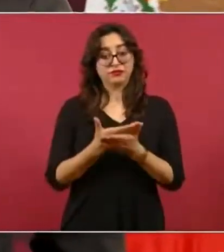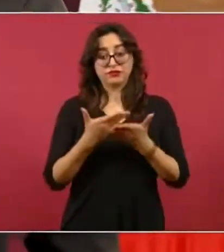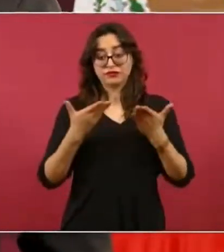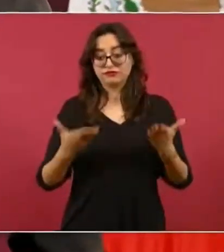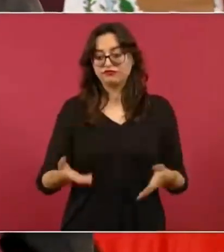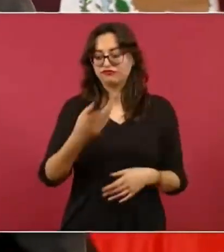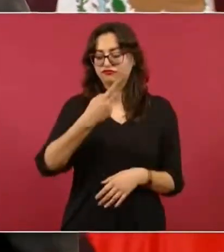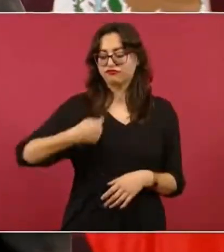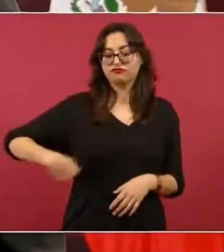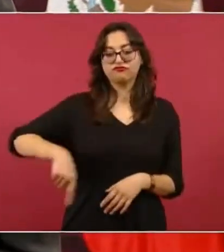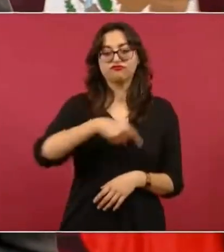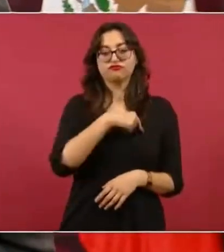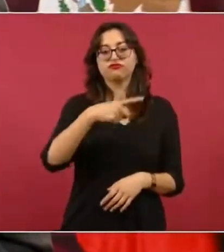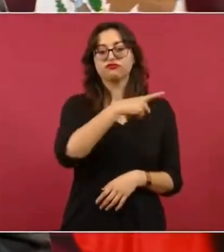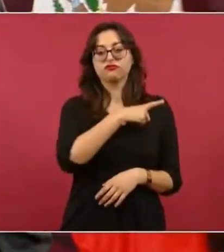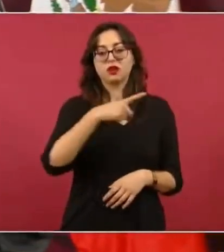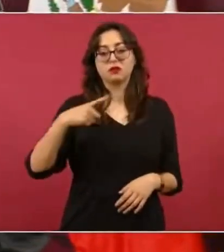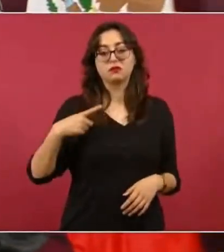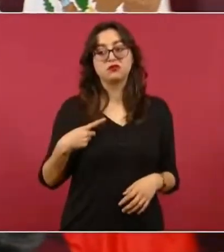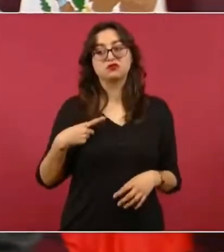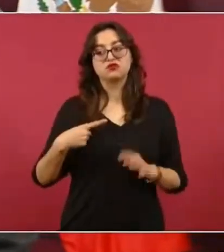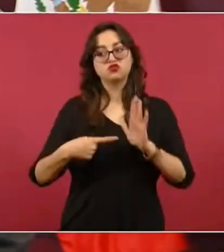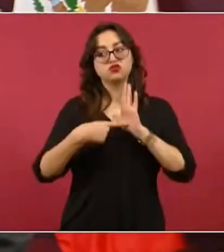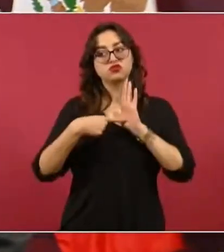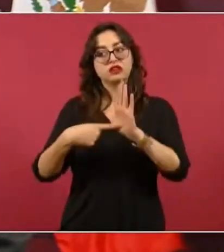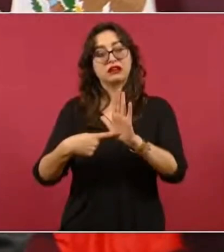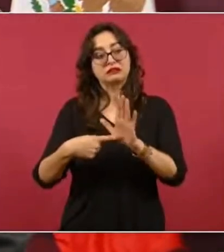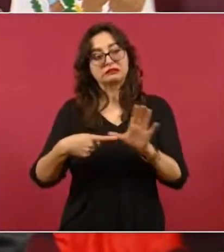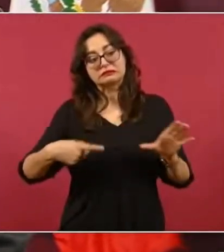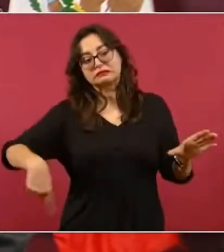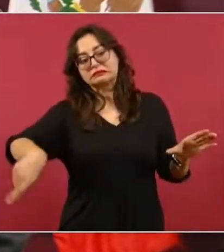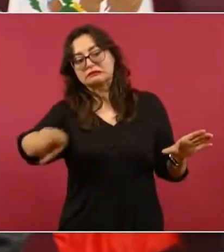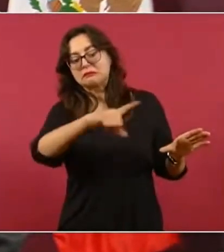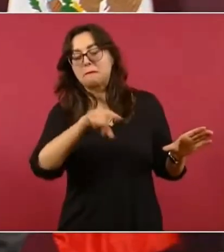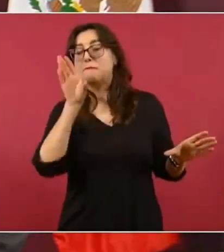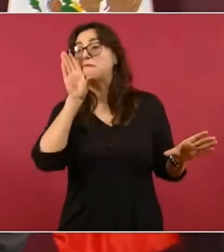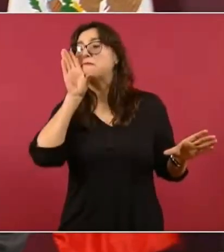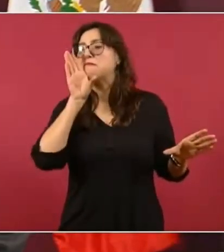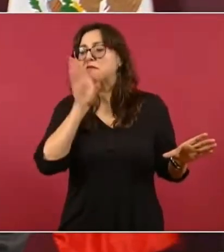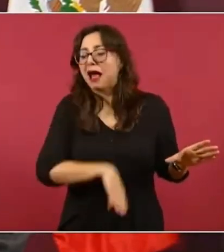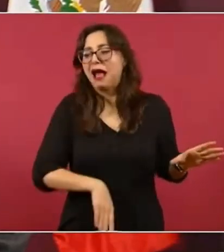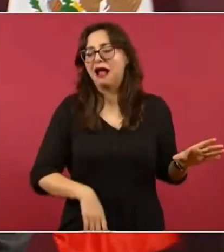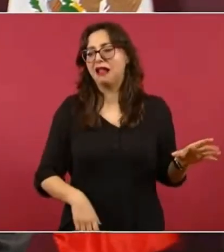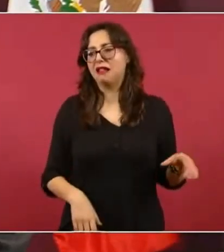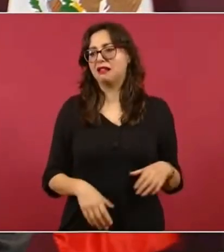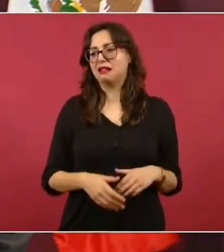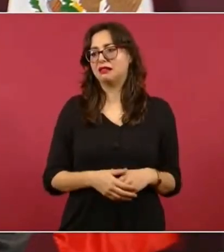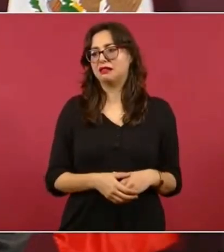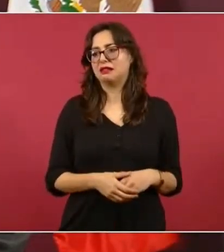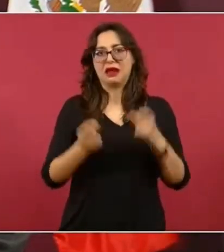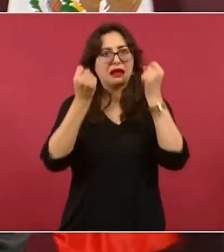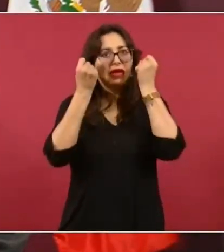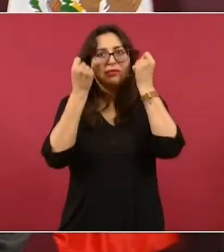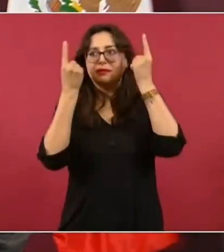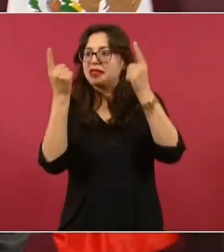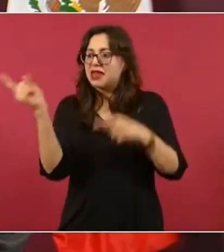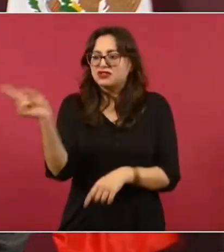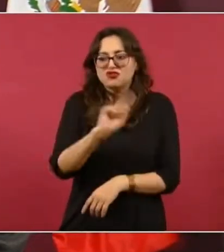señalar a corruptos estigmatizar la